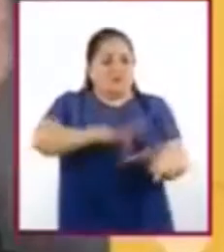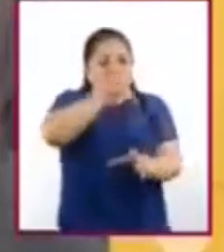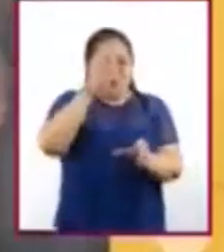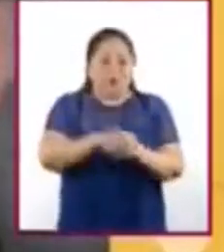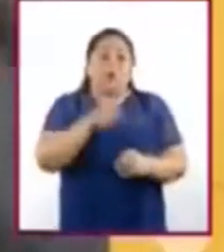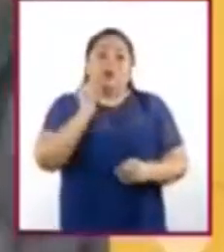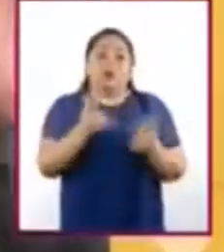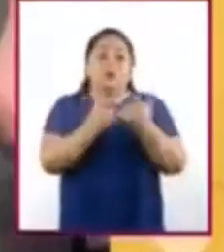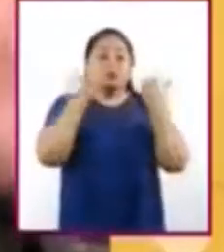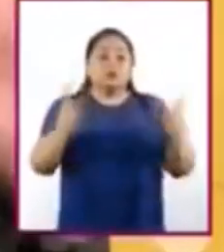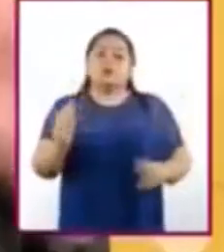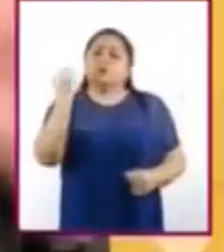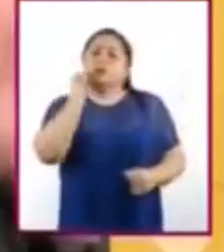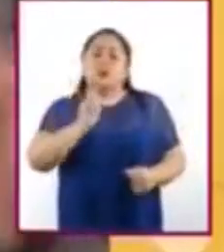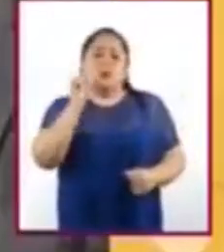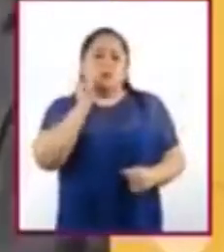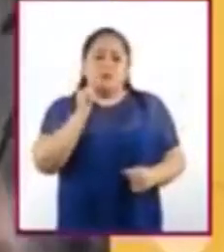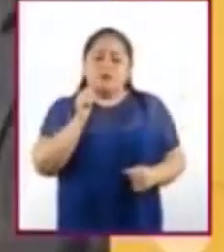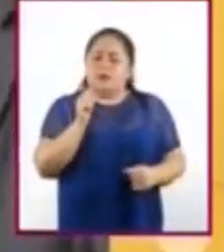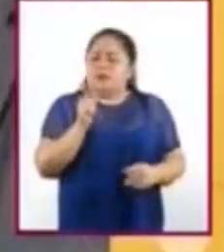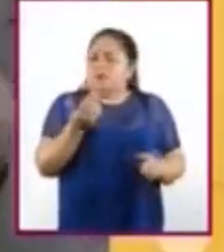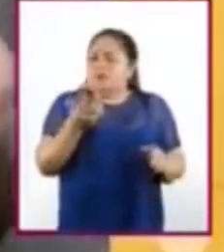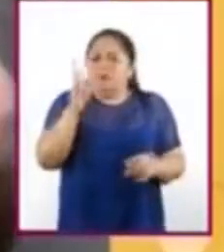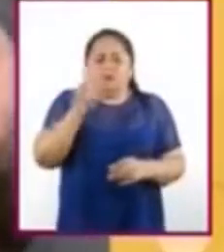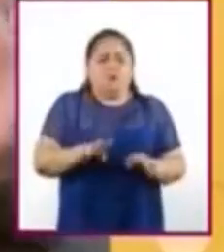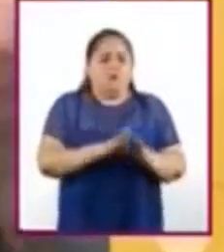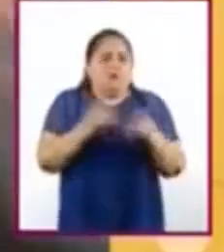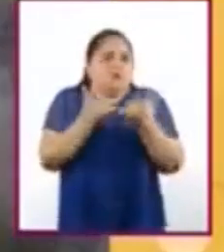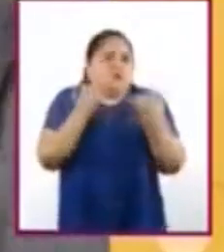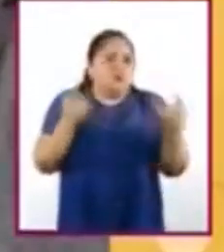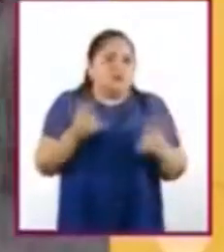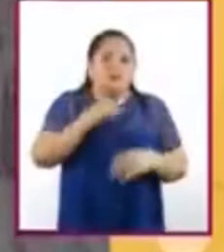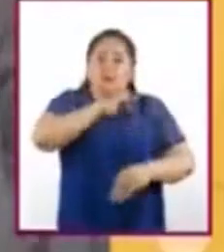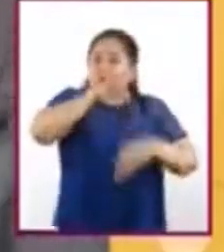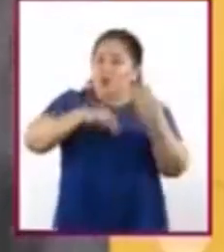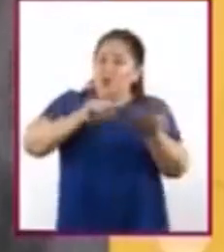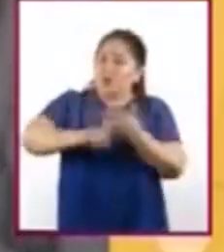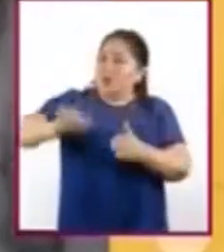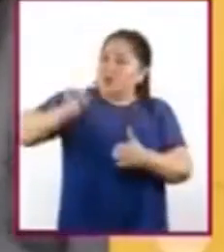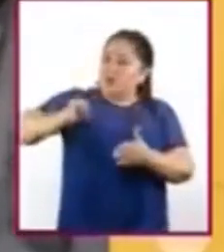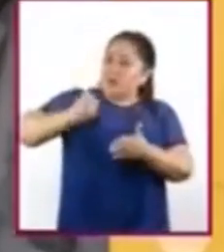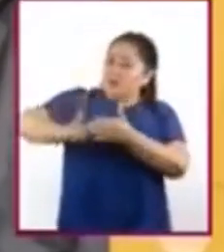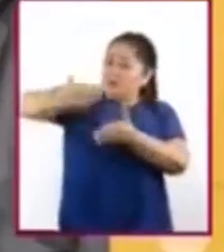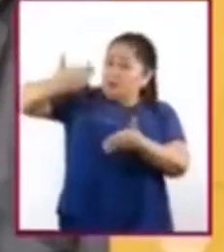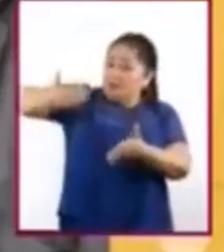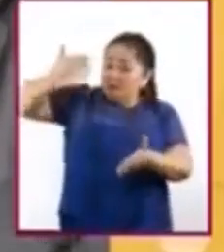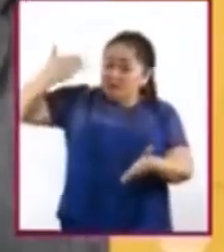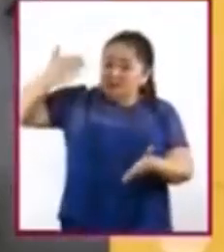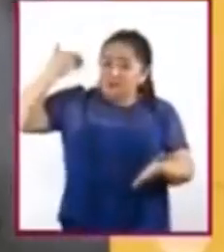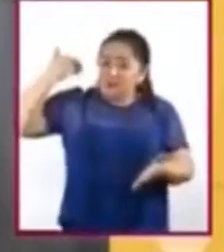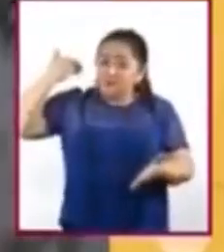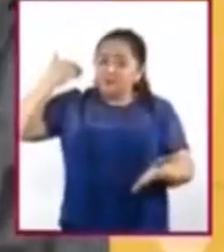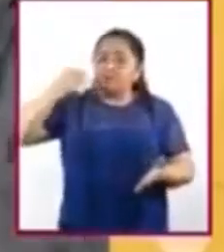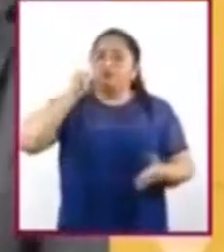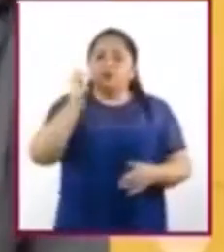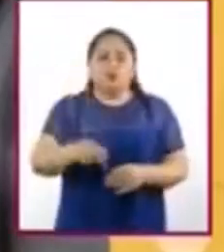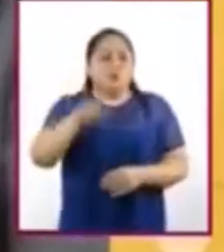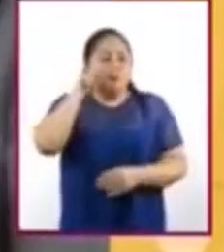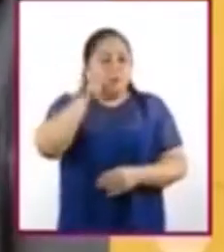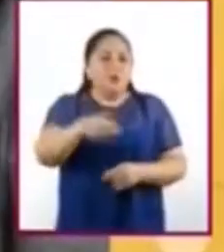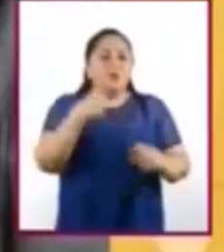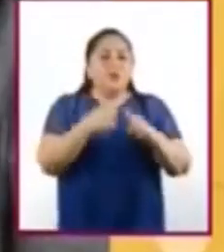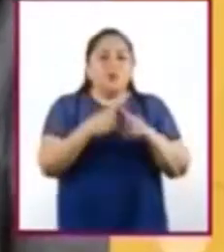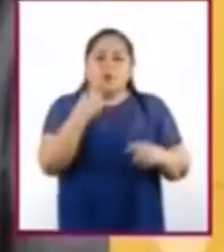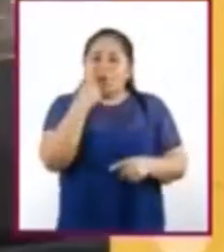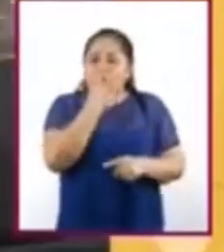La historia siempre es contemporánea, es verdad, es decir, todos los hechos del pasado son vistos por los